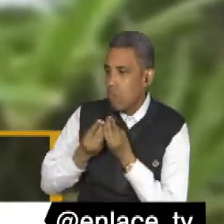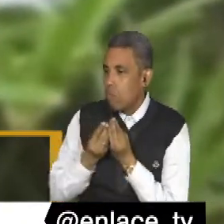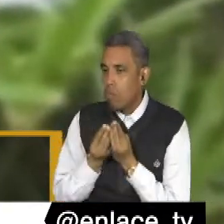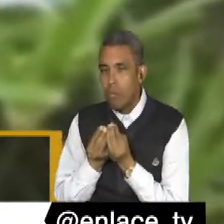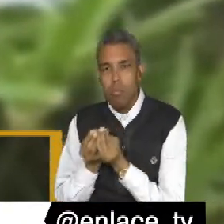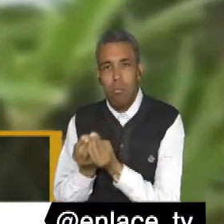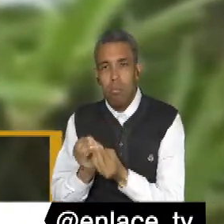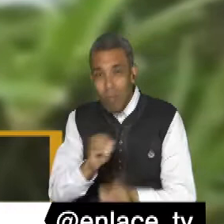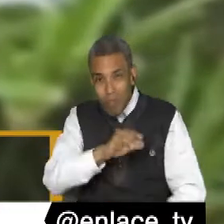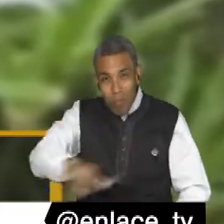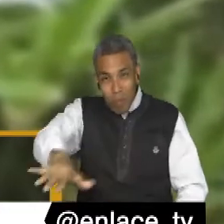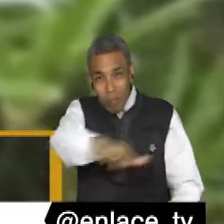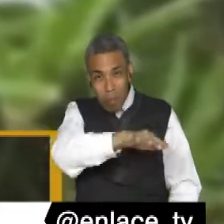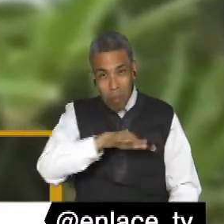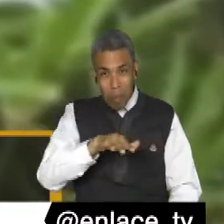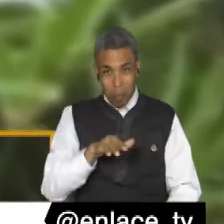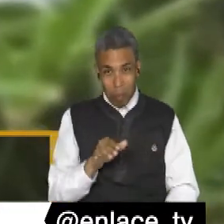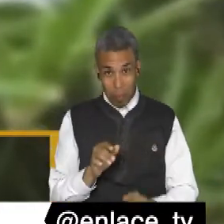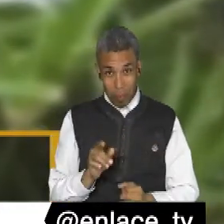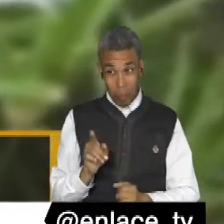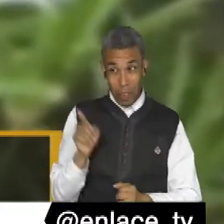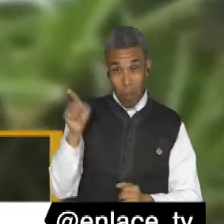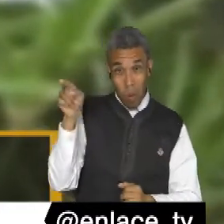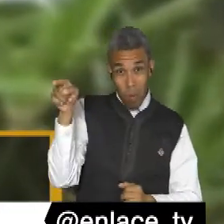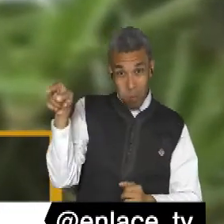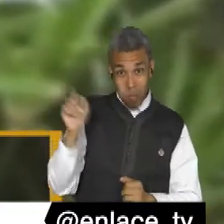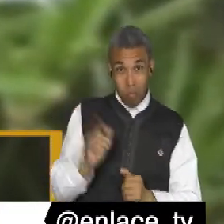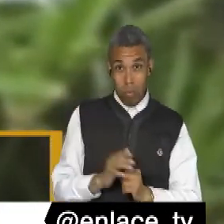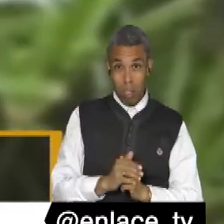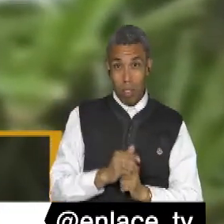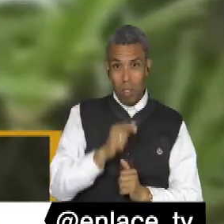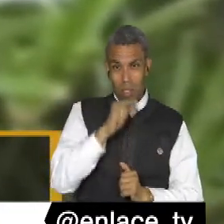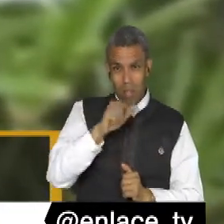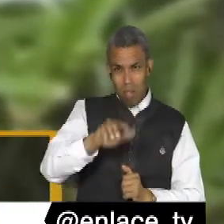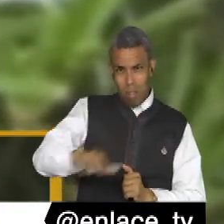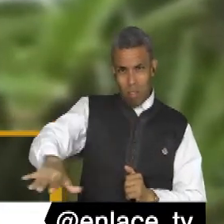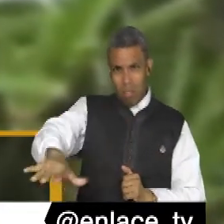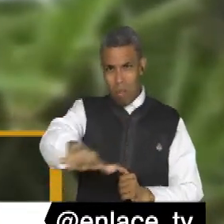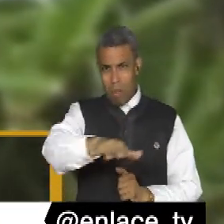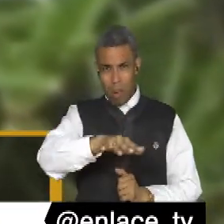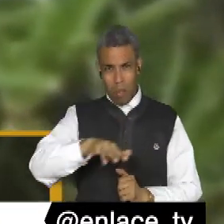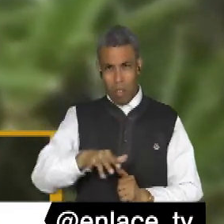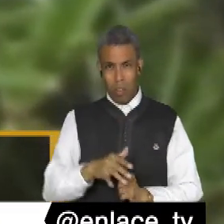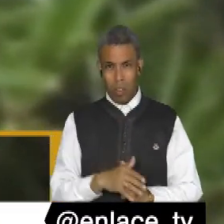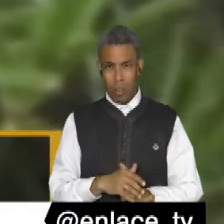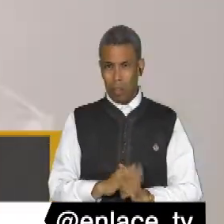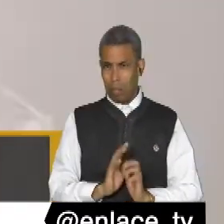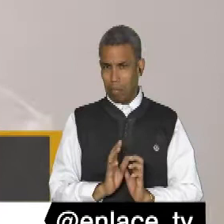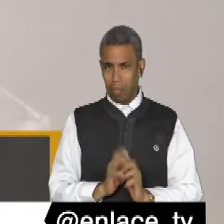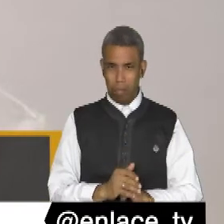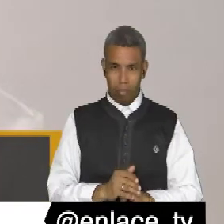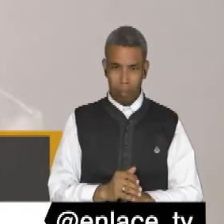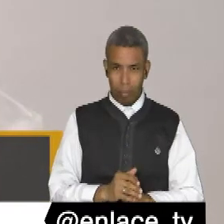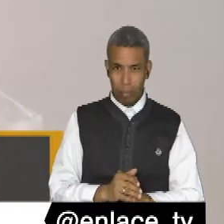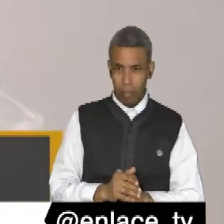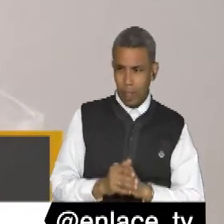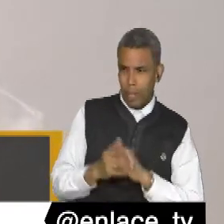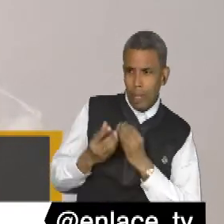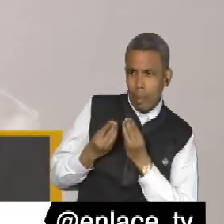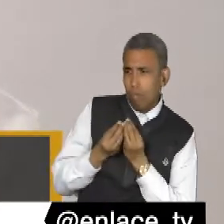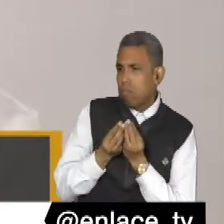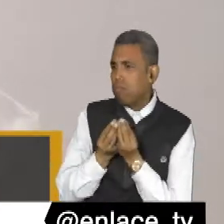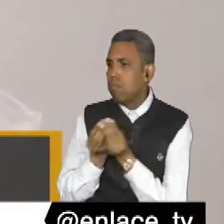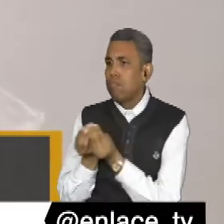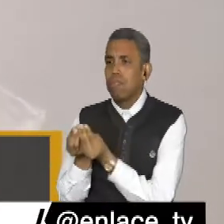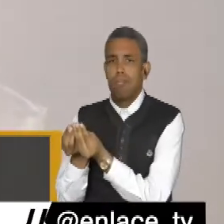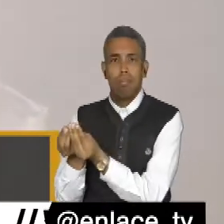que sirve de escampadero a ese, que es un corredor de escampadero a esta estructura, y las autoridades pues